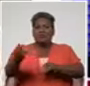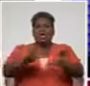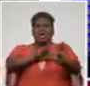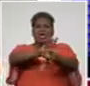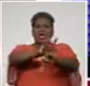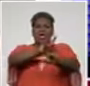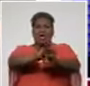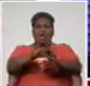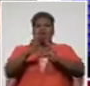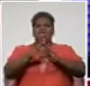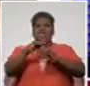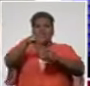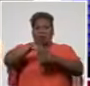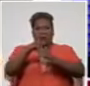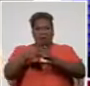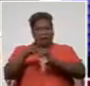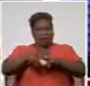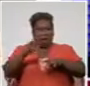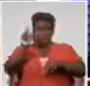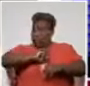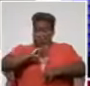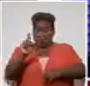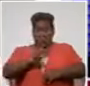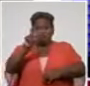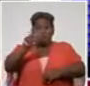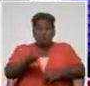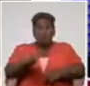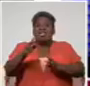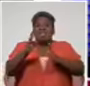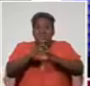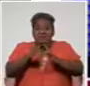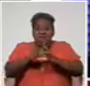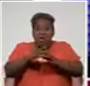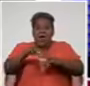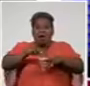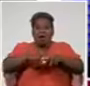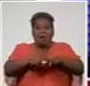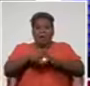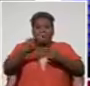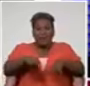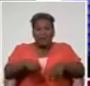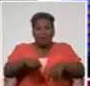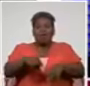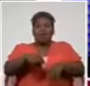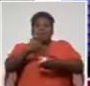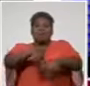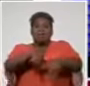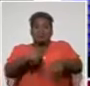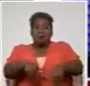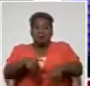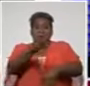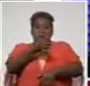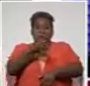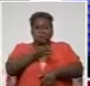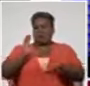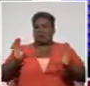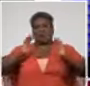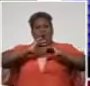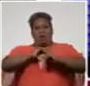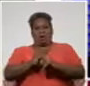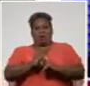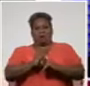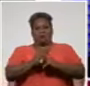y en el intríngulo de eso, en la parte de dentro de eso, hay muchas particularidades también que nosotros trataremos de irle dando explicaciones, y hay otras